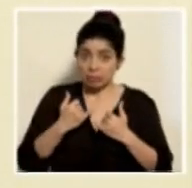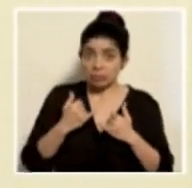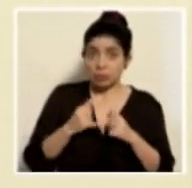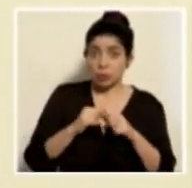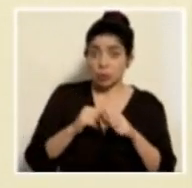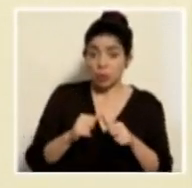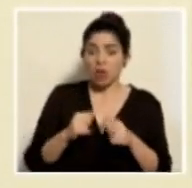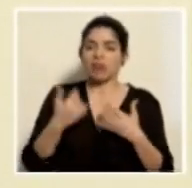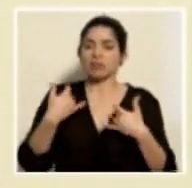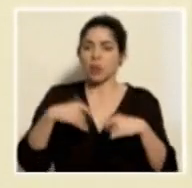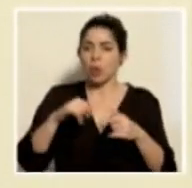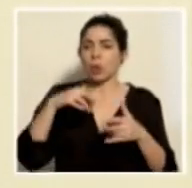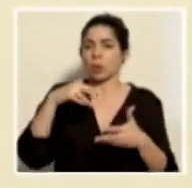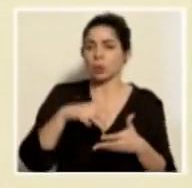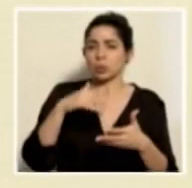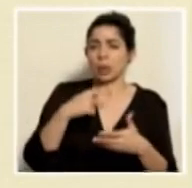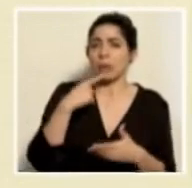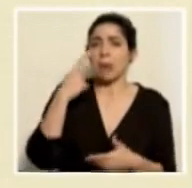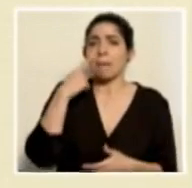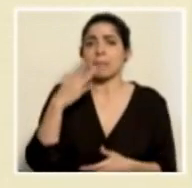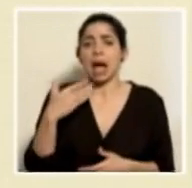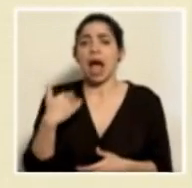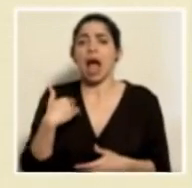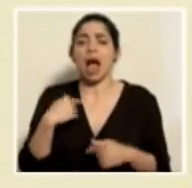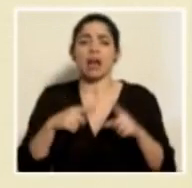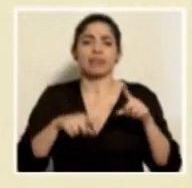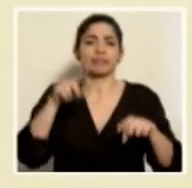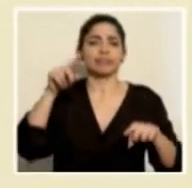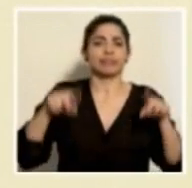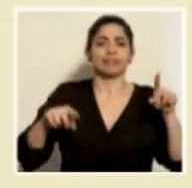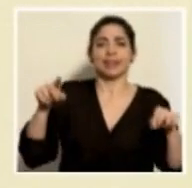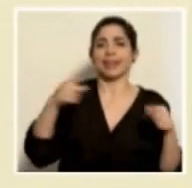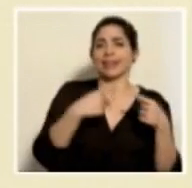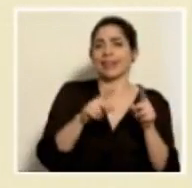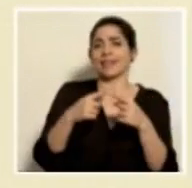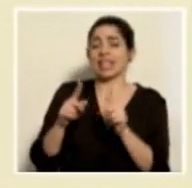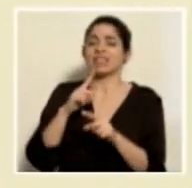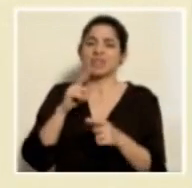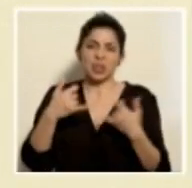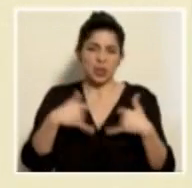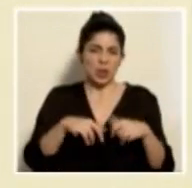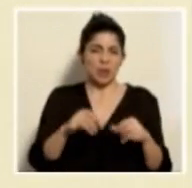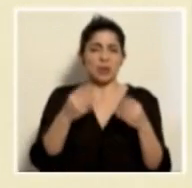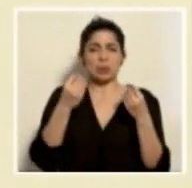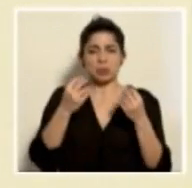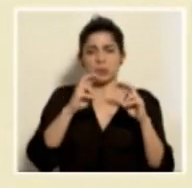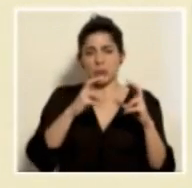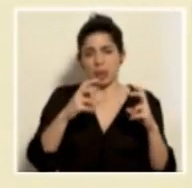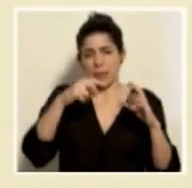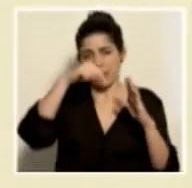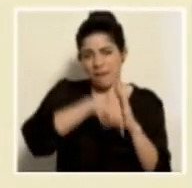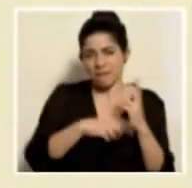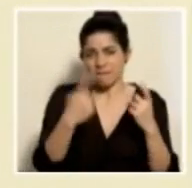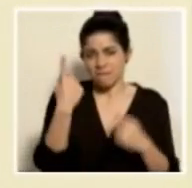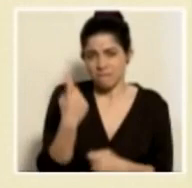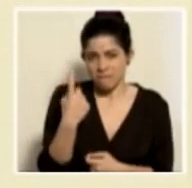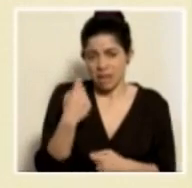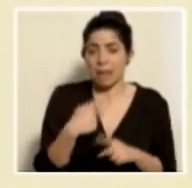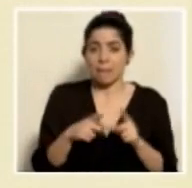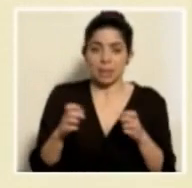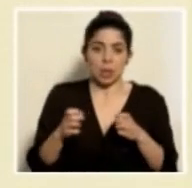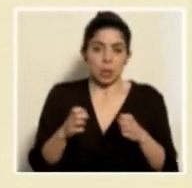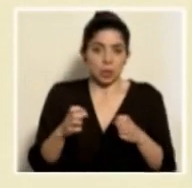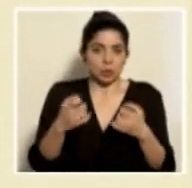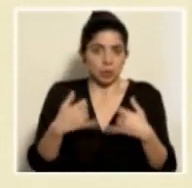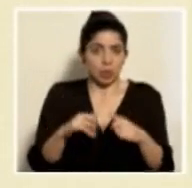mantiene, ¿verdad? Hay algunos estudios preliminares que pareciera que dicen que hay diferencias en esto. realidad todavía hay mucha tela que cortar, pero sí es parte de la estrategia y ya